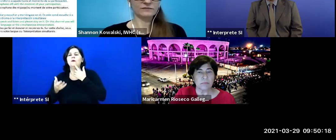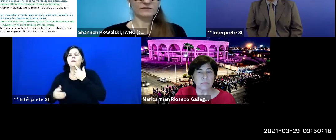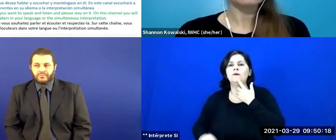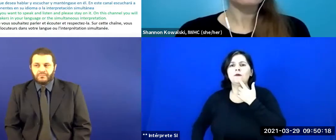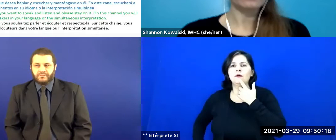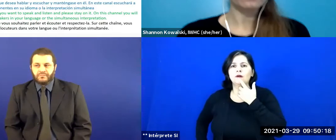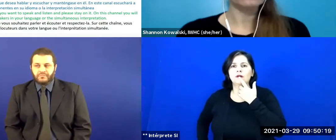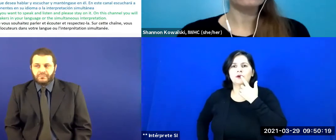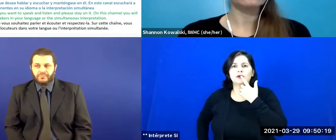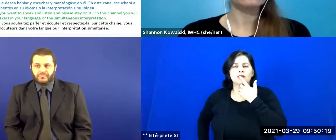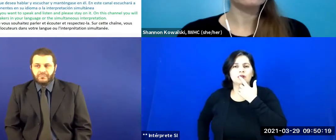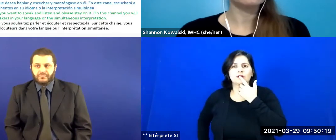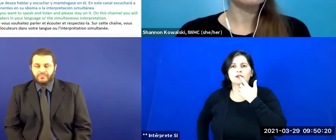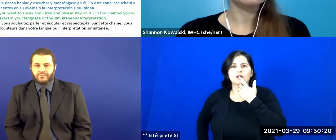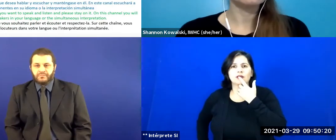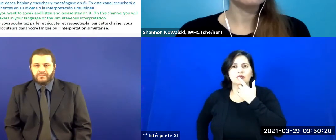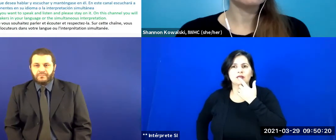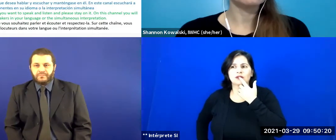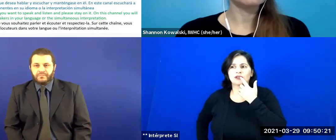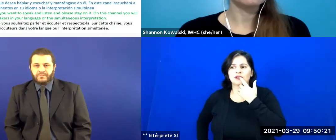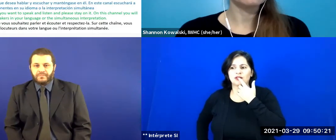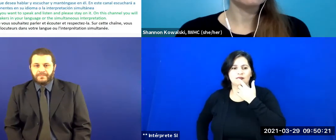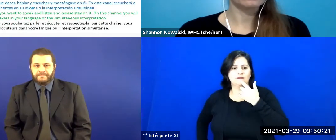Emilia, we have a Lopa